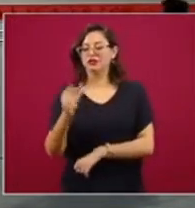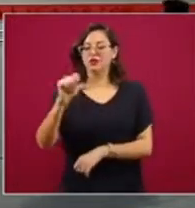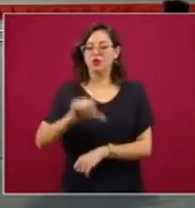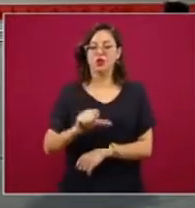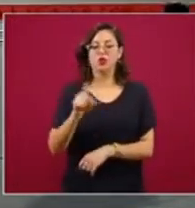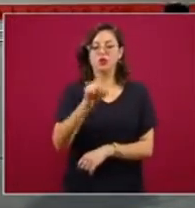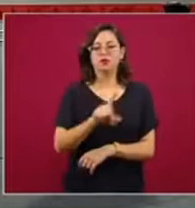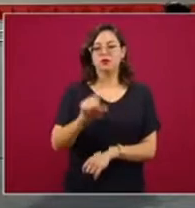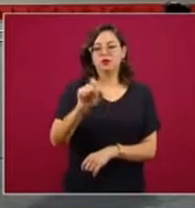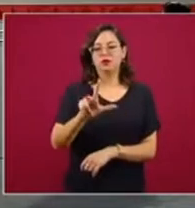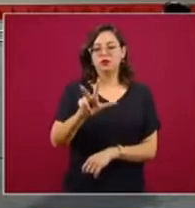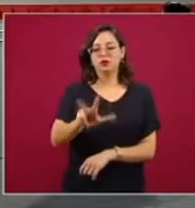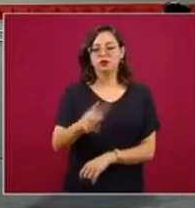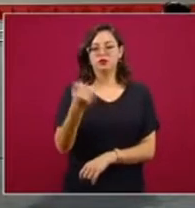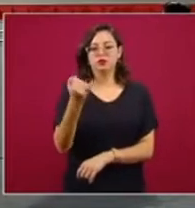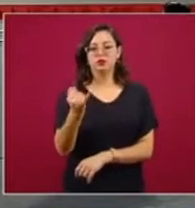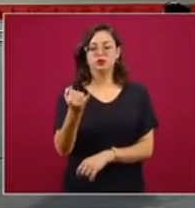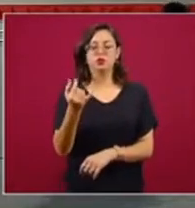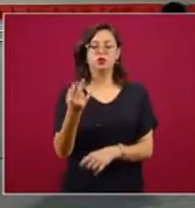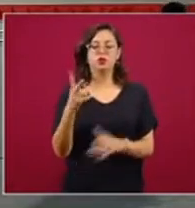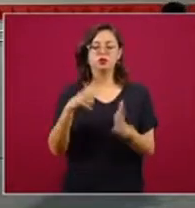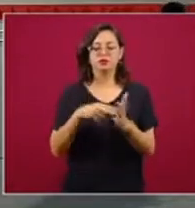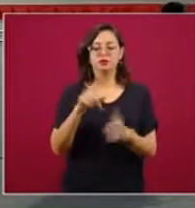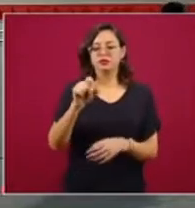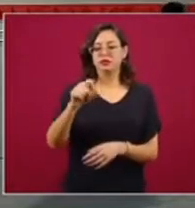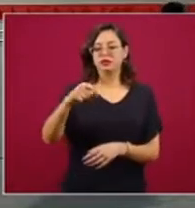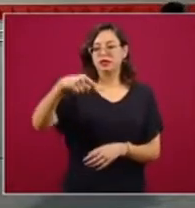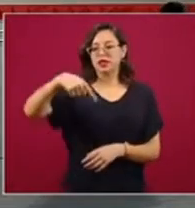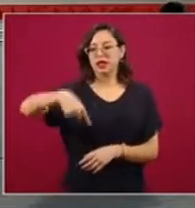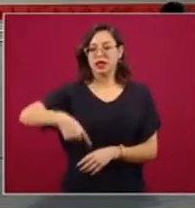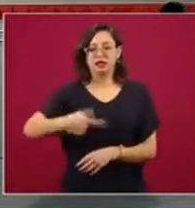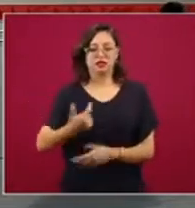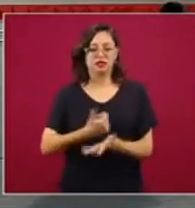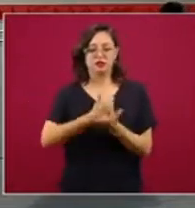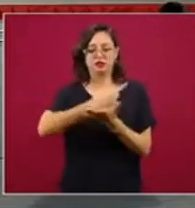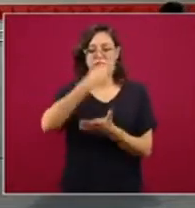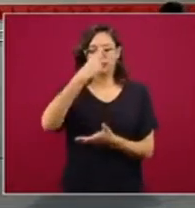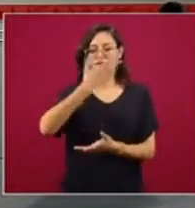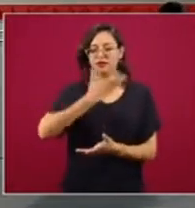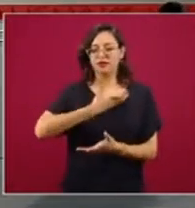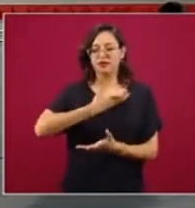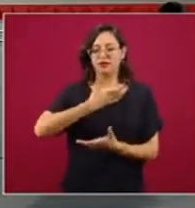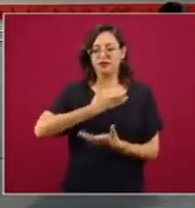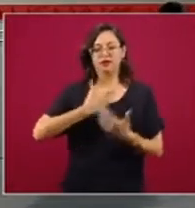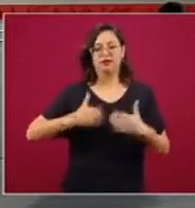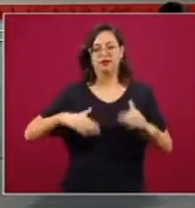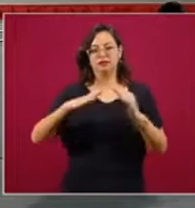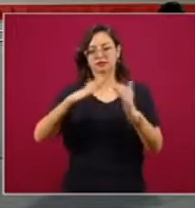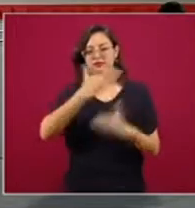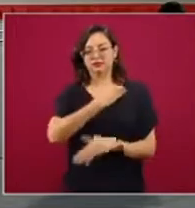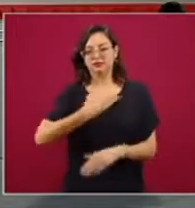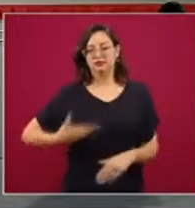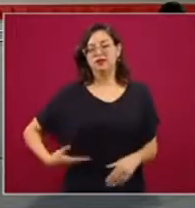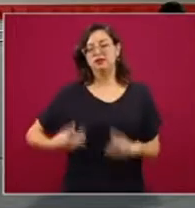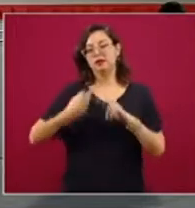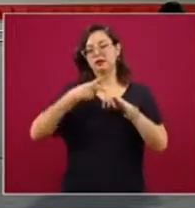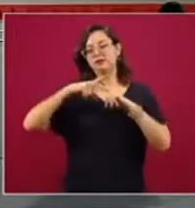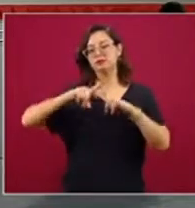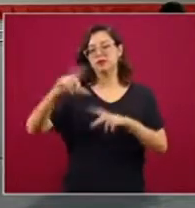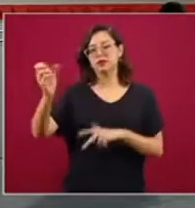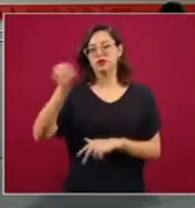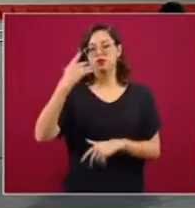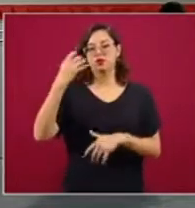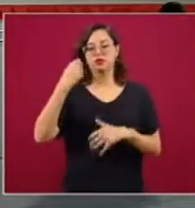junio 2020. Estamos en el Palacio Nacional de México, en la Ciudad de México. Vamos a iniciar la conferencia de